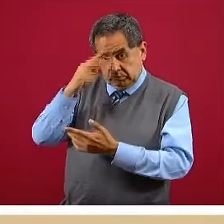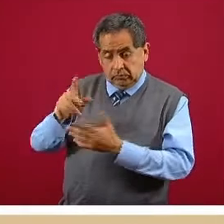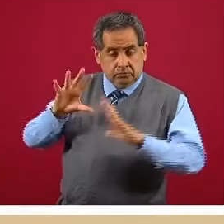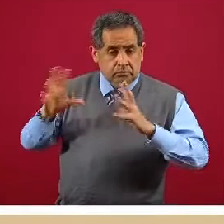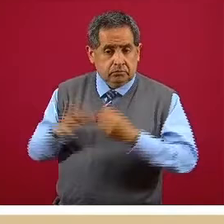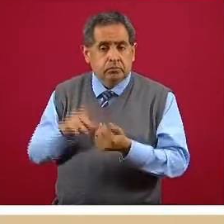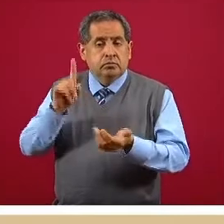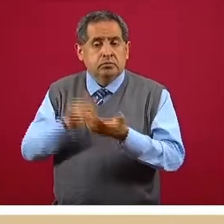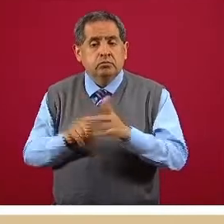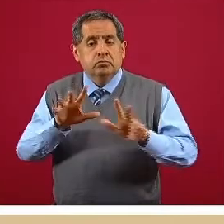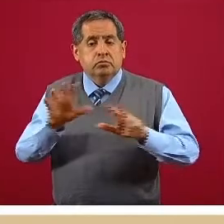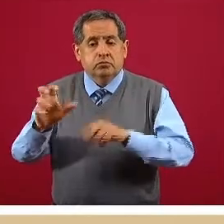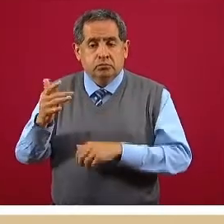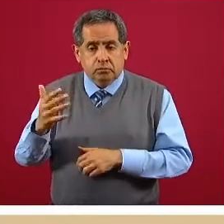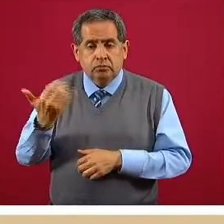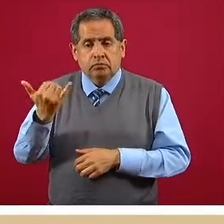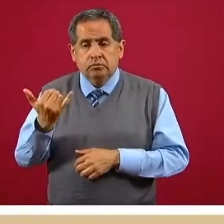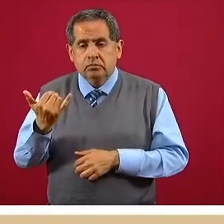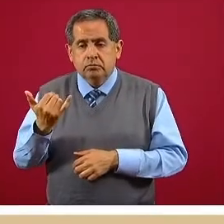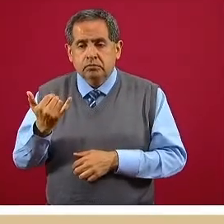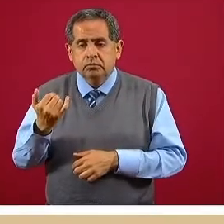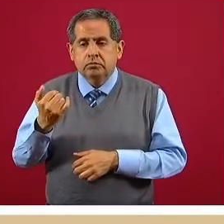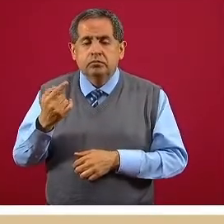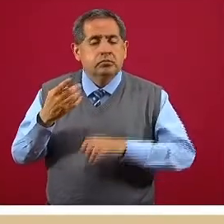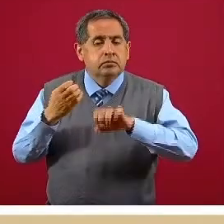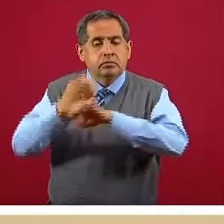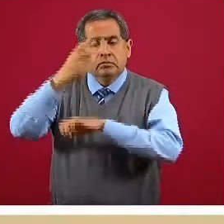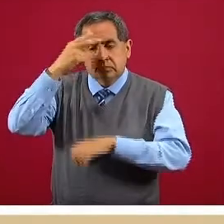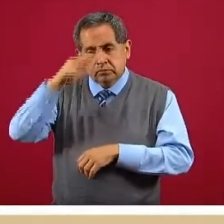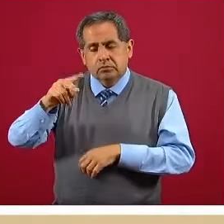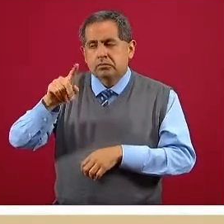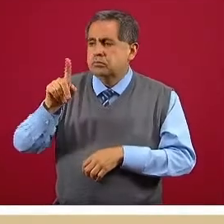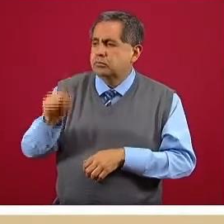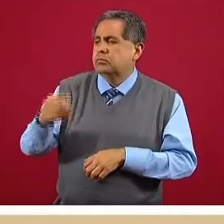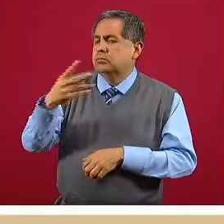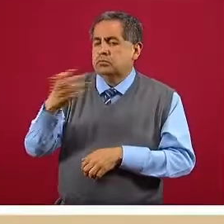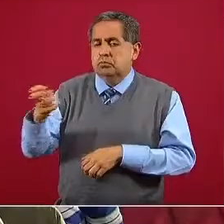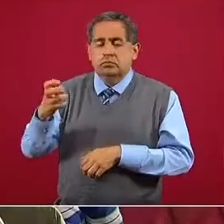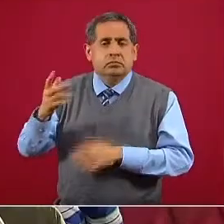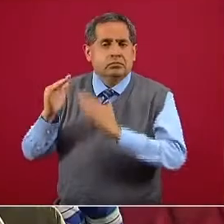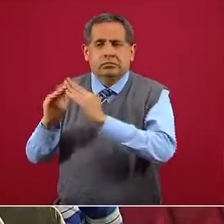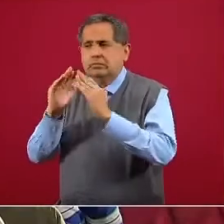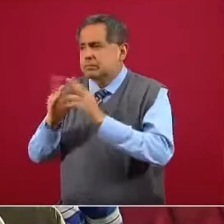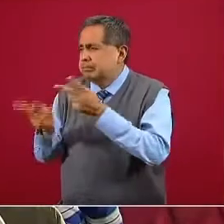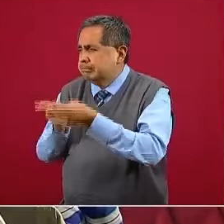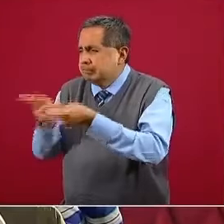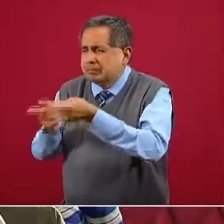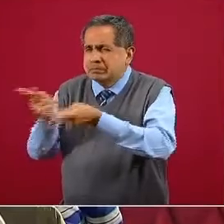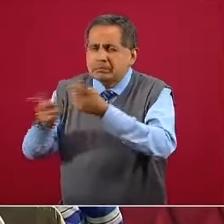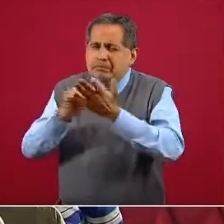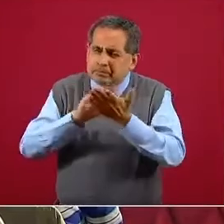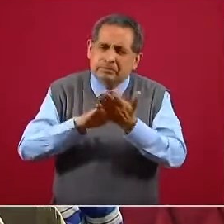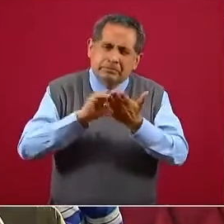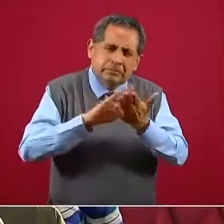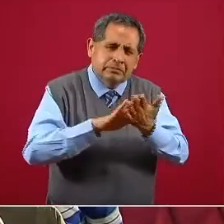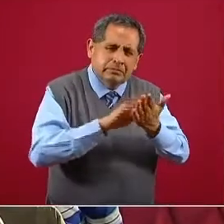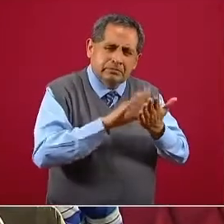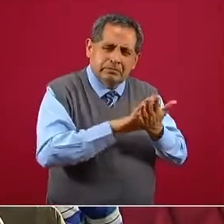de 1,850 y en el Estado de México de 1,400 viviendas. La siguiente, por